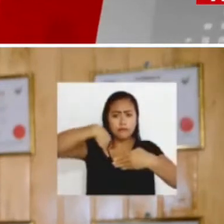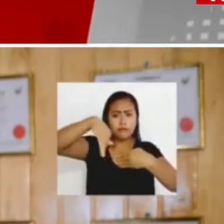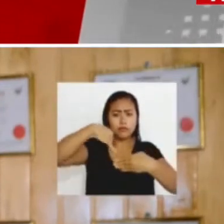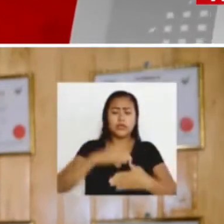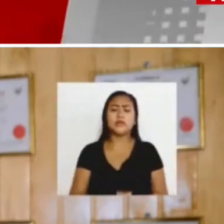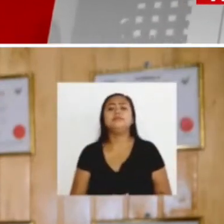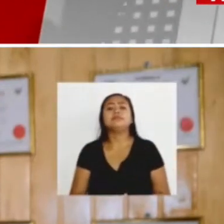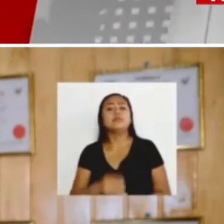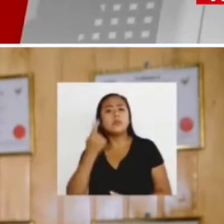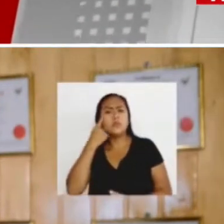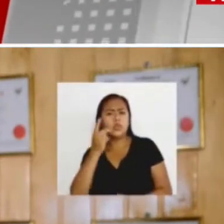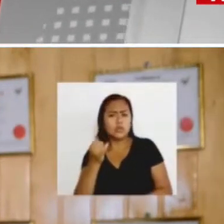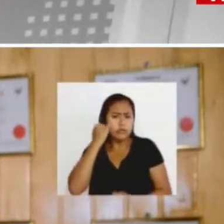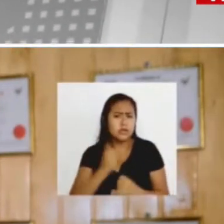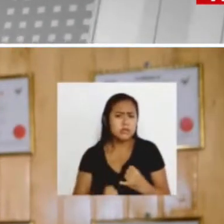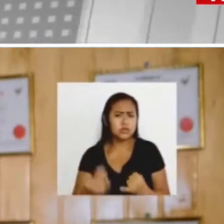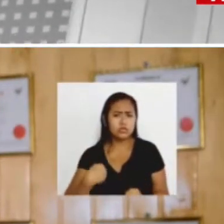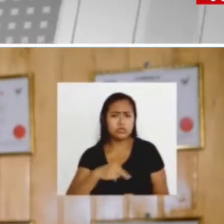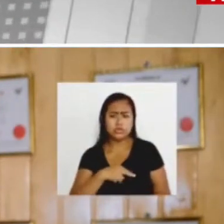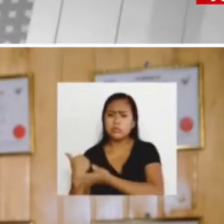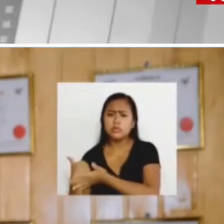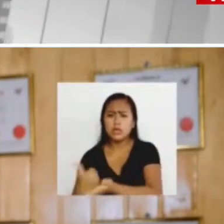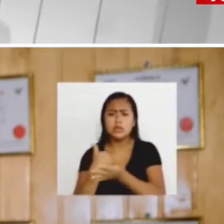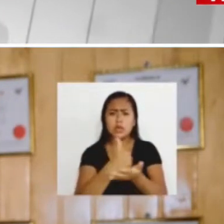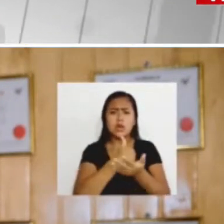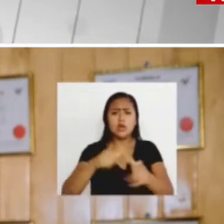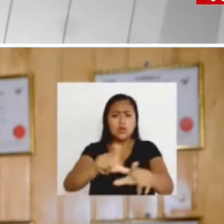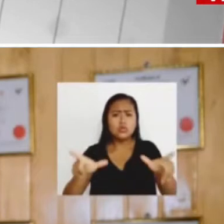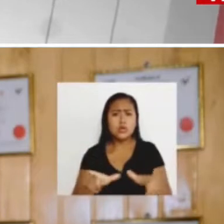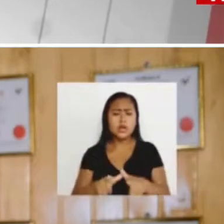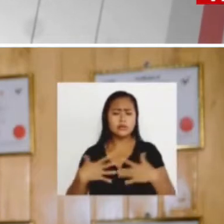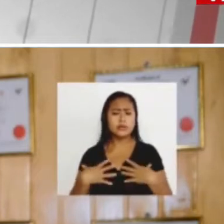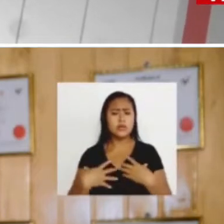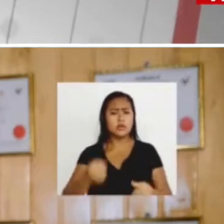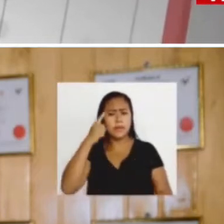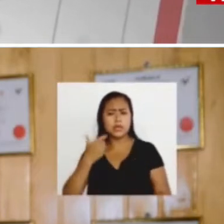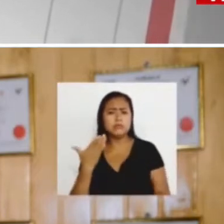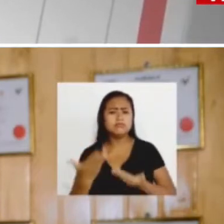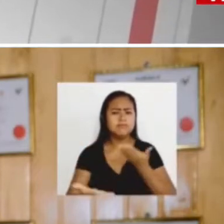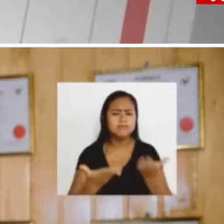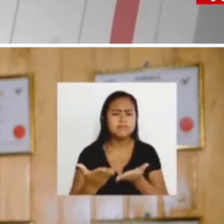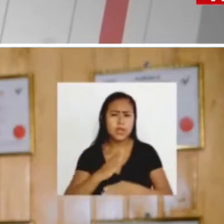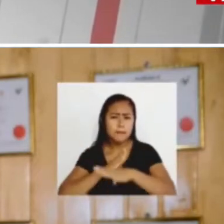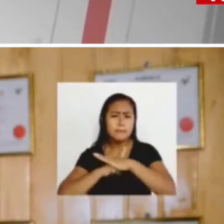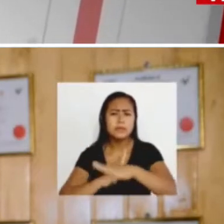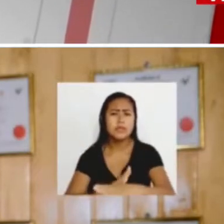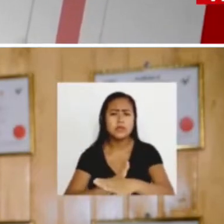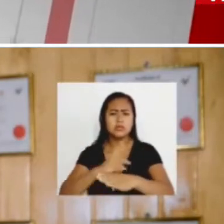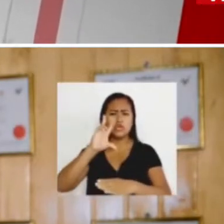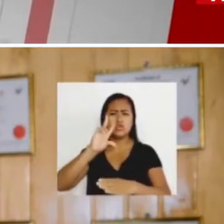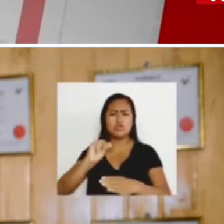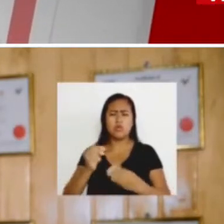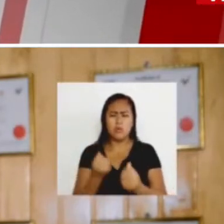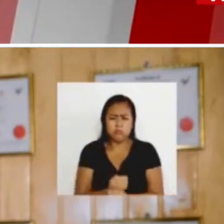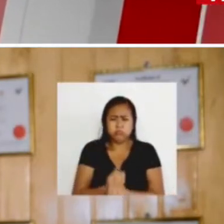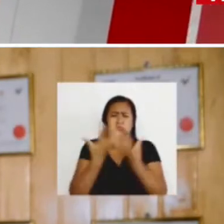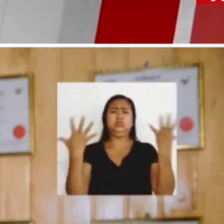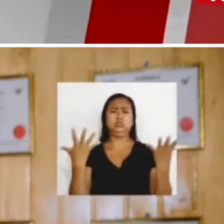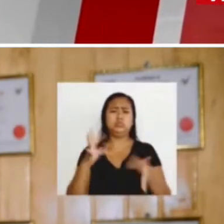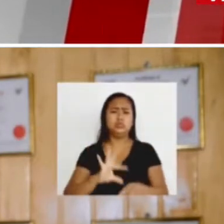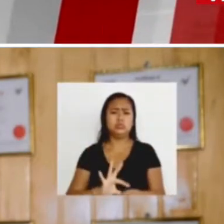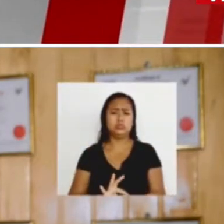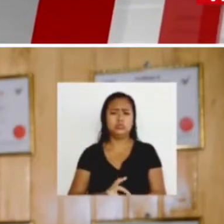públicas, se consigan mayores vacantes para los jóvenes que están literalmente fuera de la universidad, sino fundamentalmente también se